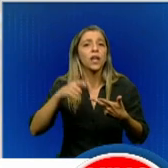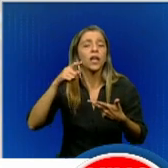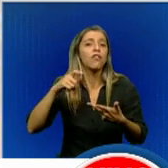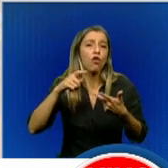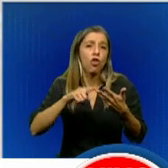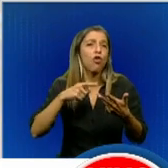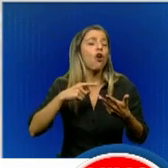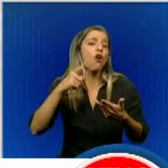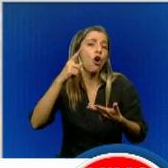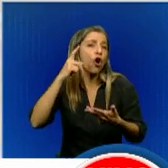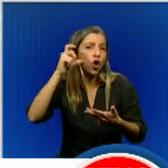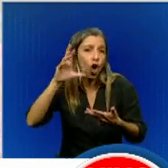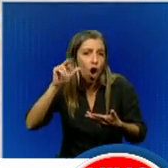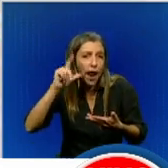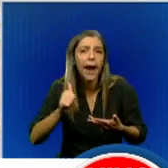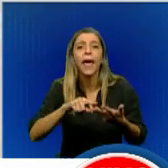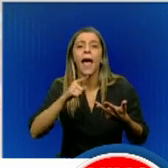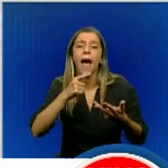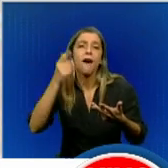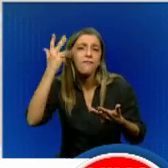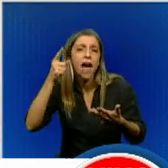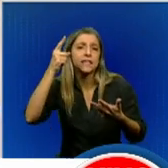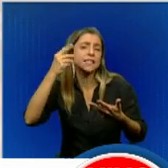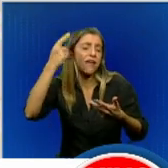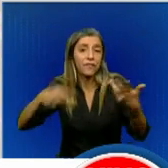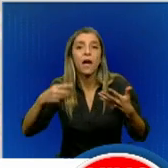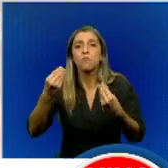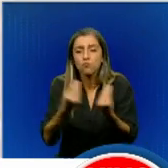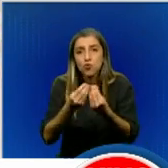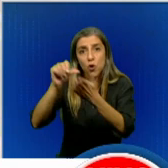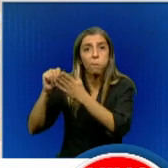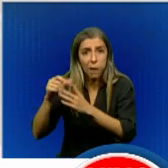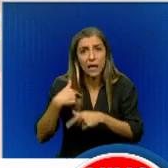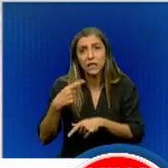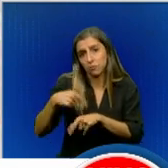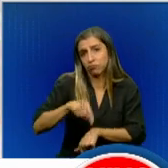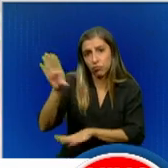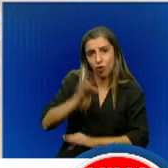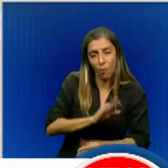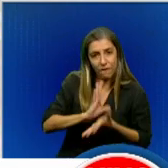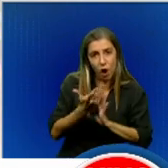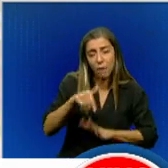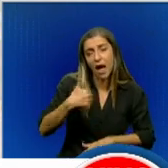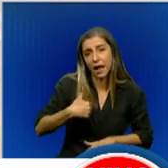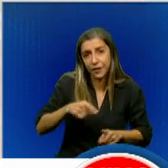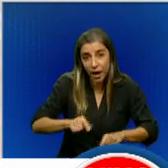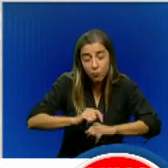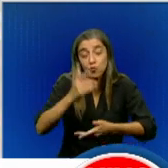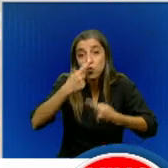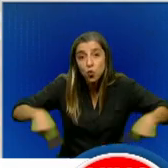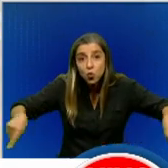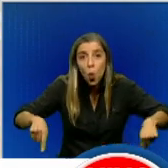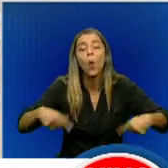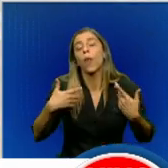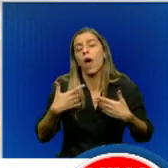francia los países se aplican y eso lo que estamos aplicando nosotros a partir de este proyecto en argentina que es novedoso por supuesto pero que hay experiencia